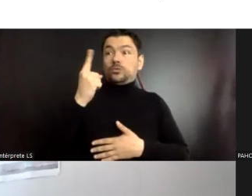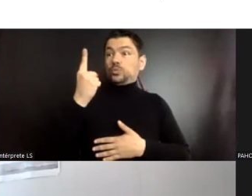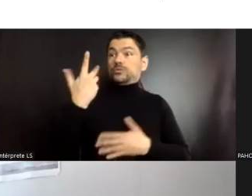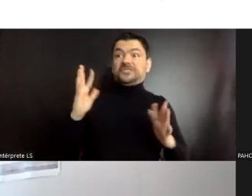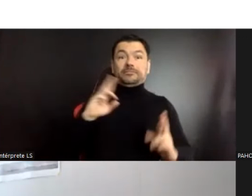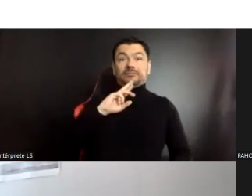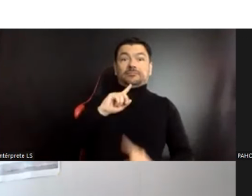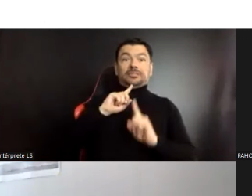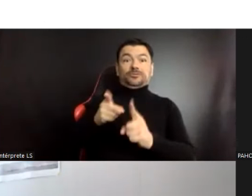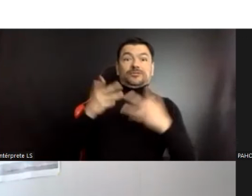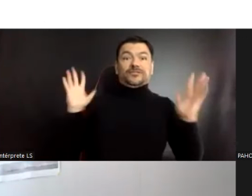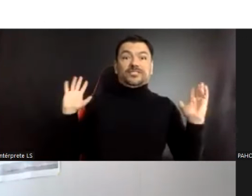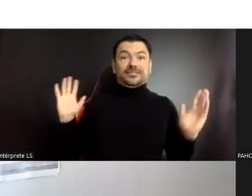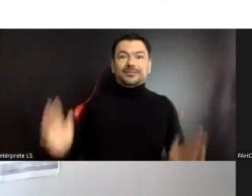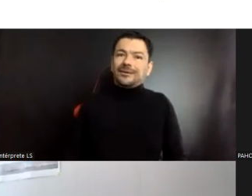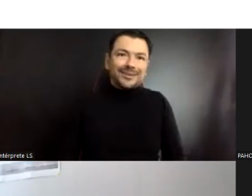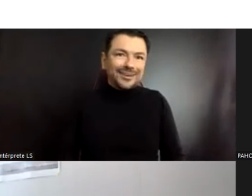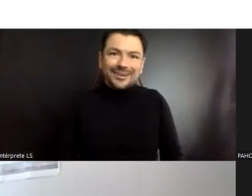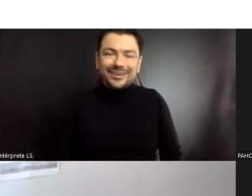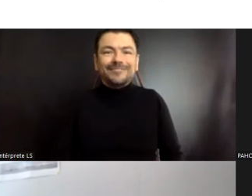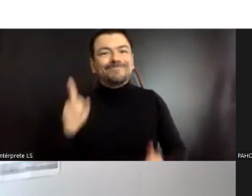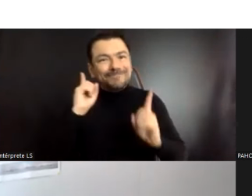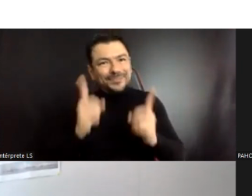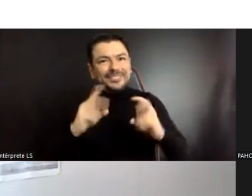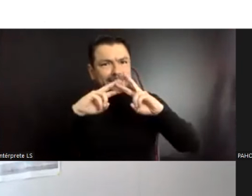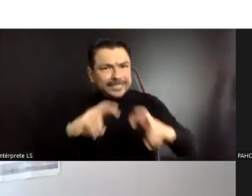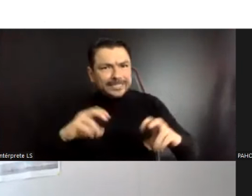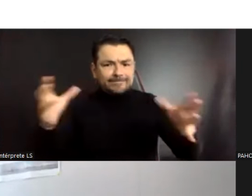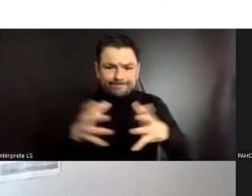hay recursos para motivarlos a hacerlo.